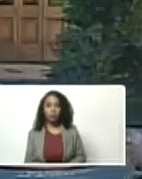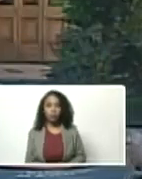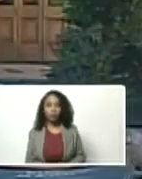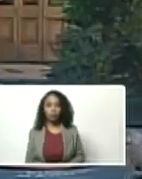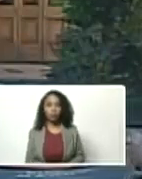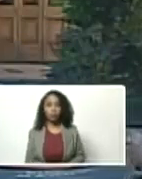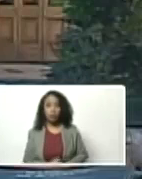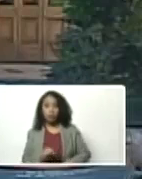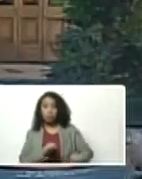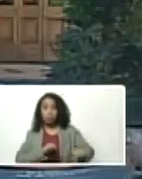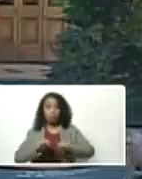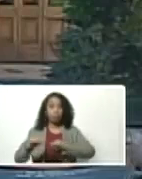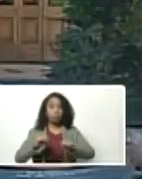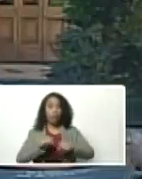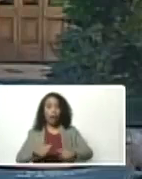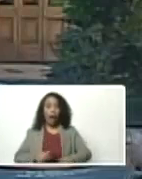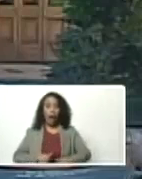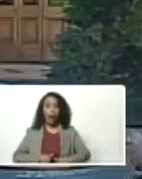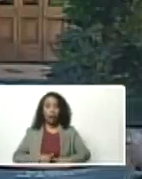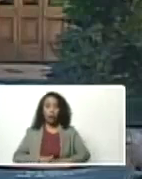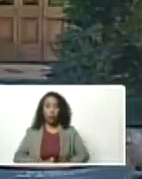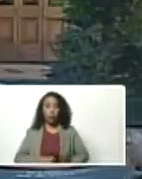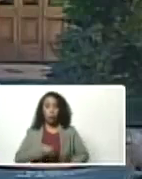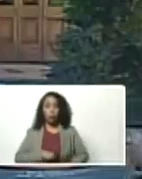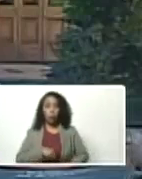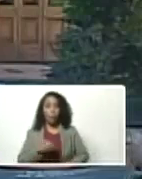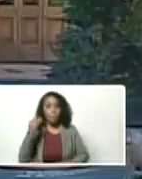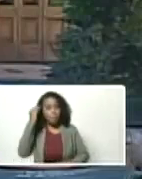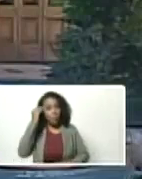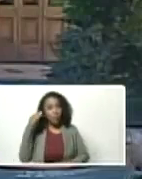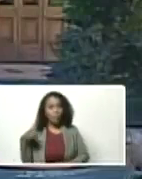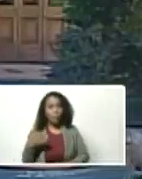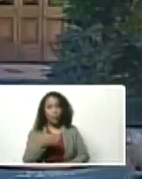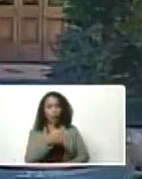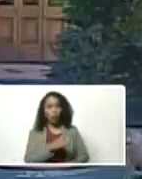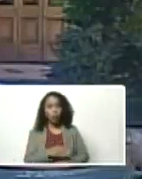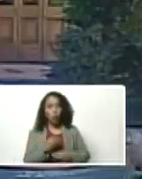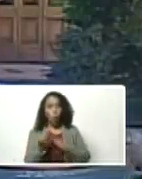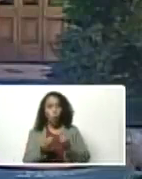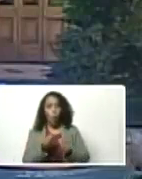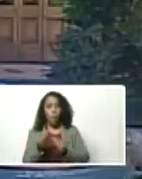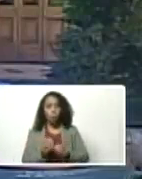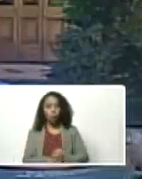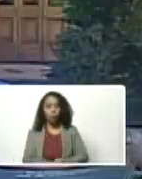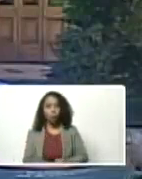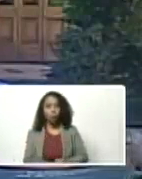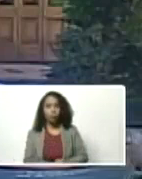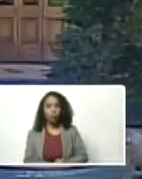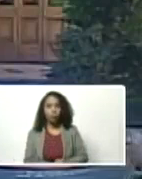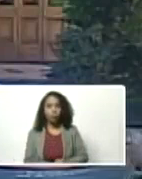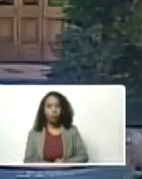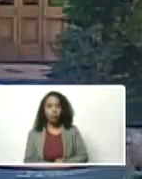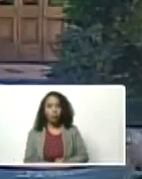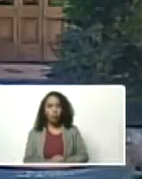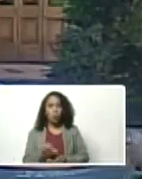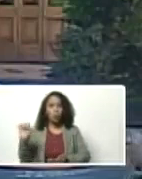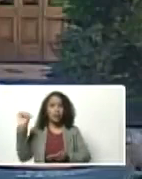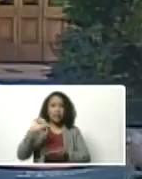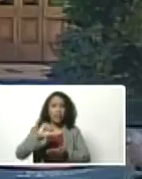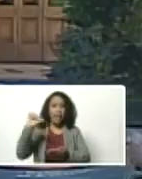Se le mueve el estómago a uno cuando uno piensa una sardinita. Así con salsita de tomate,